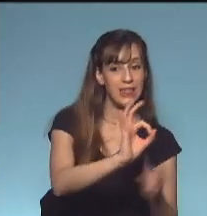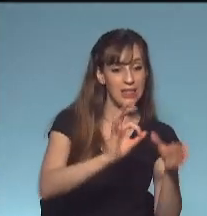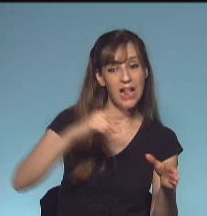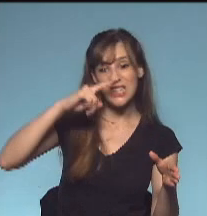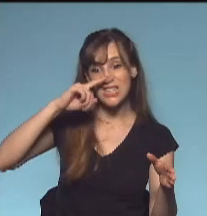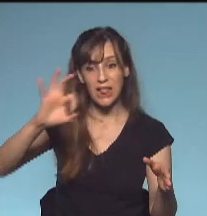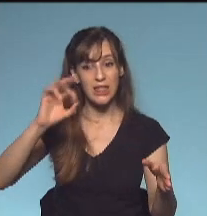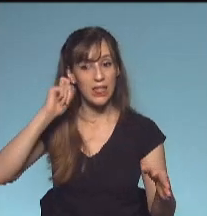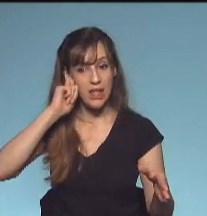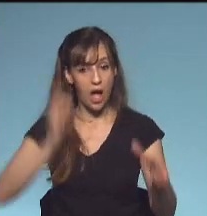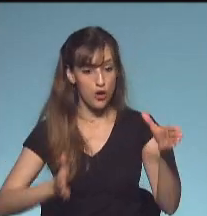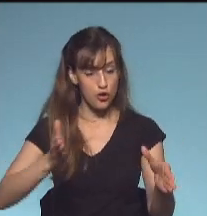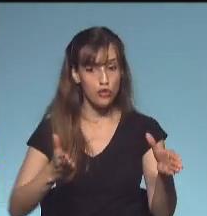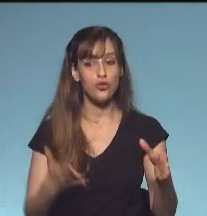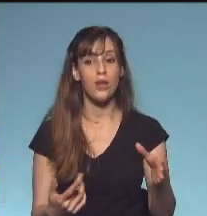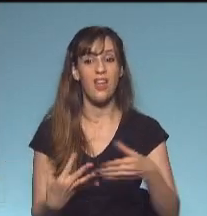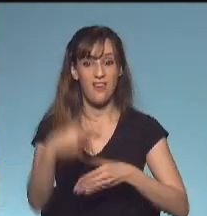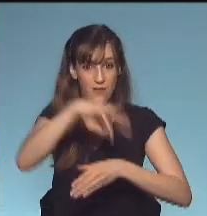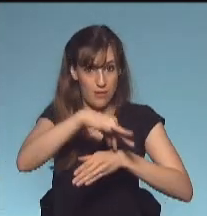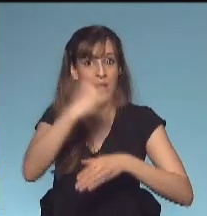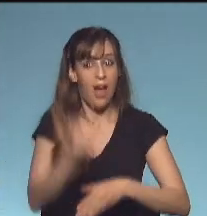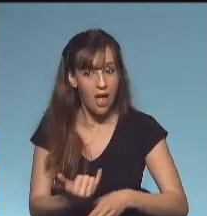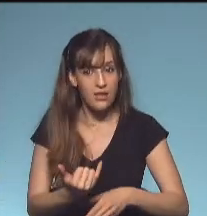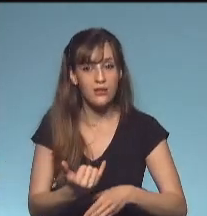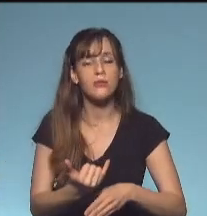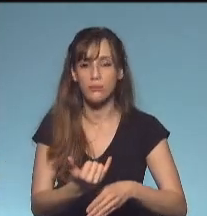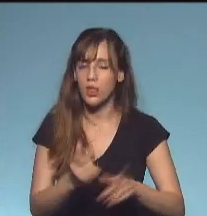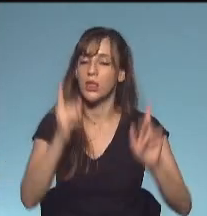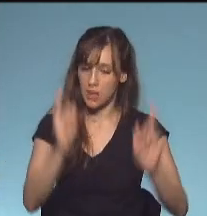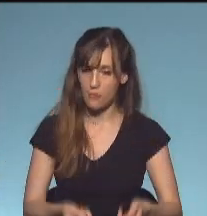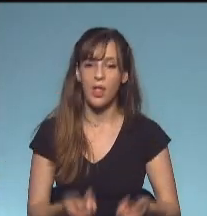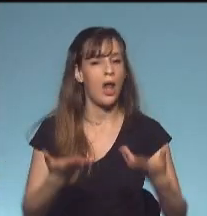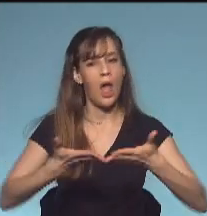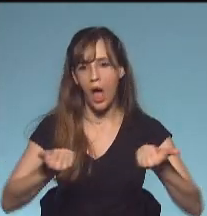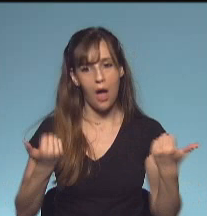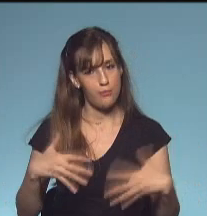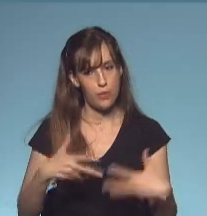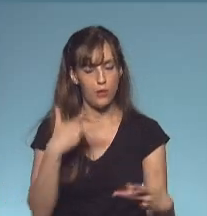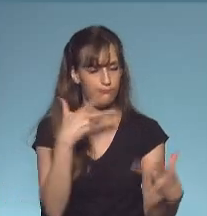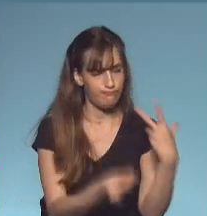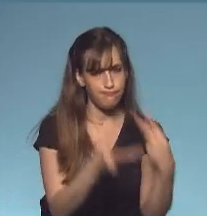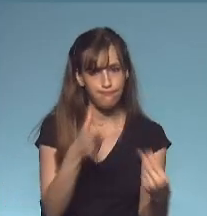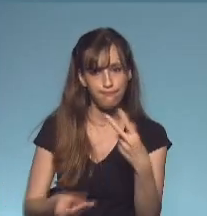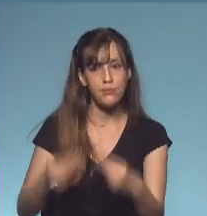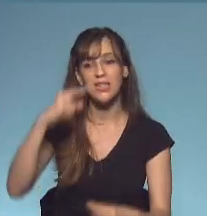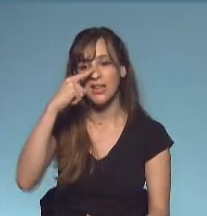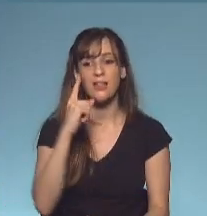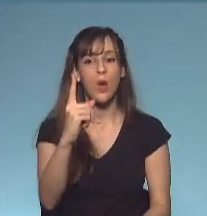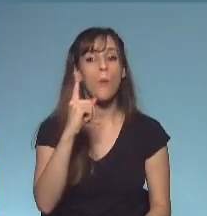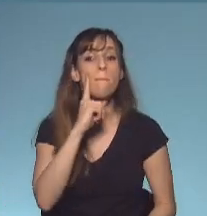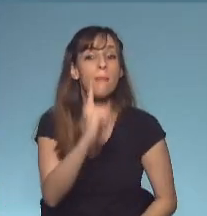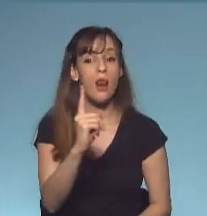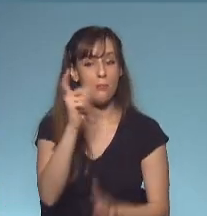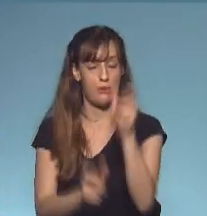con comorbilidades, también empezamos a vacunar rápidamente y ya tenemos 71.000